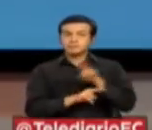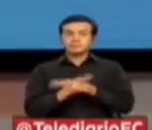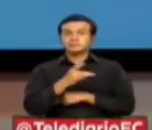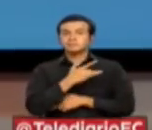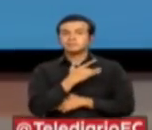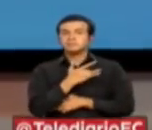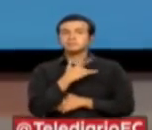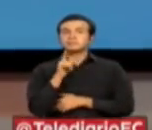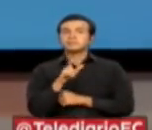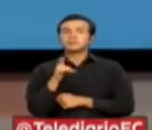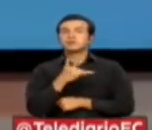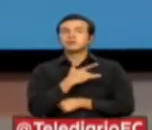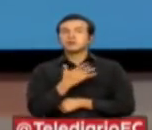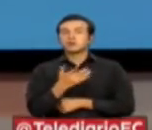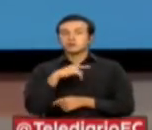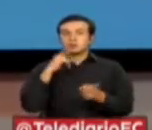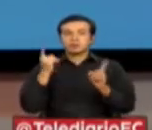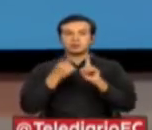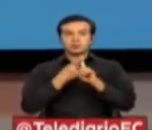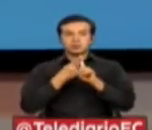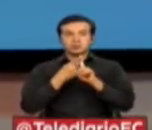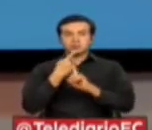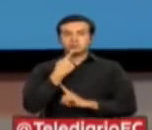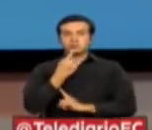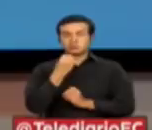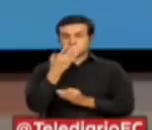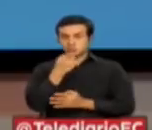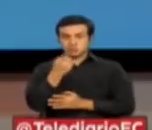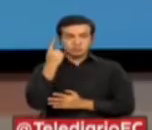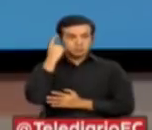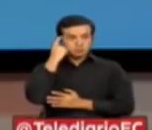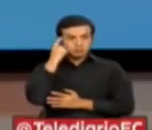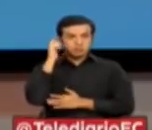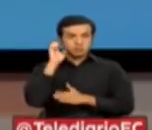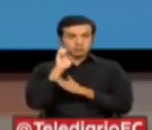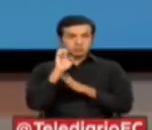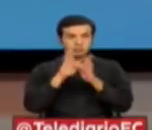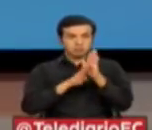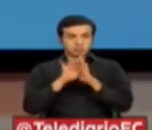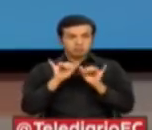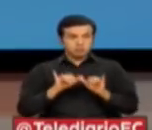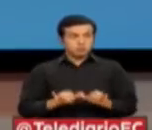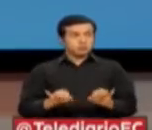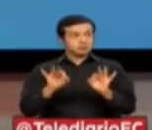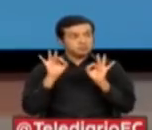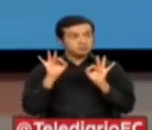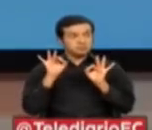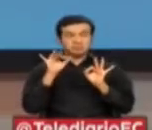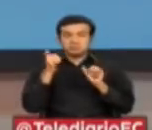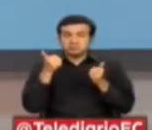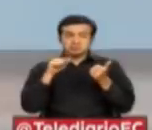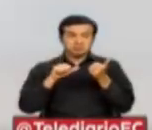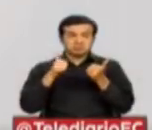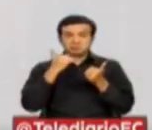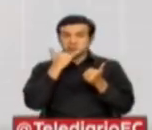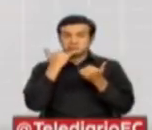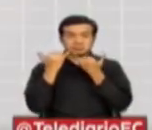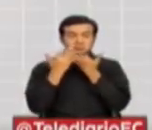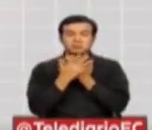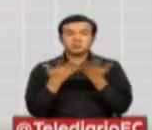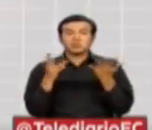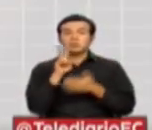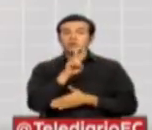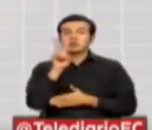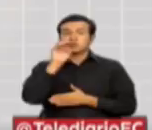de ánimo de la población. Un primer indicador dice, ¿usted cree que el país va por el camino correcto o equivocado? En este mes hay